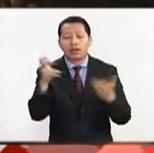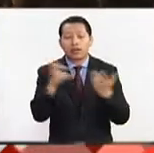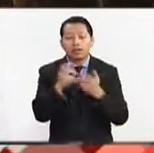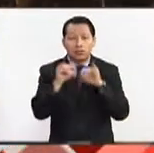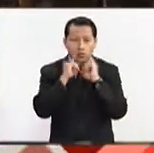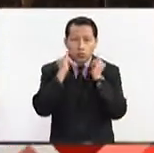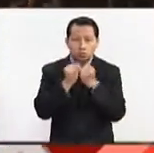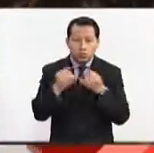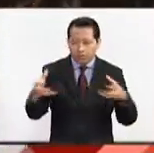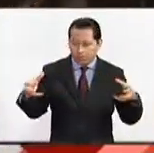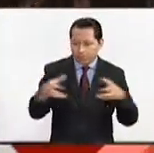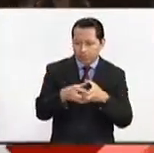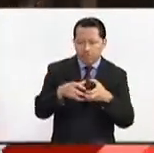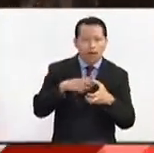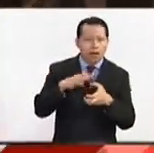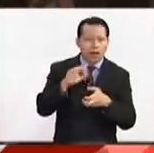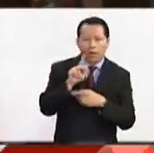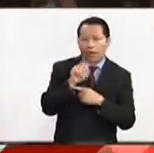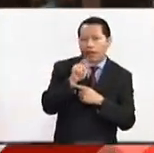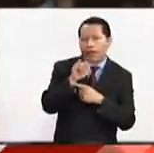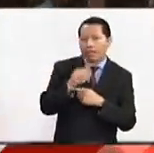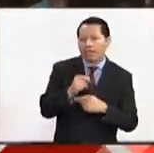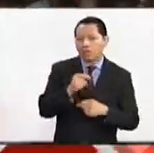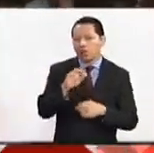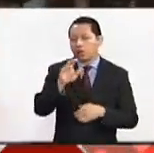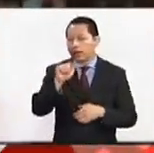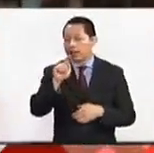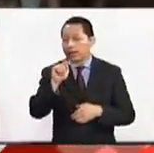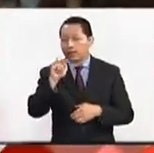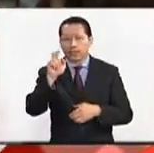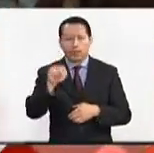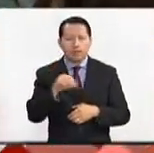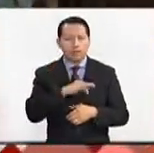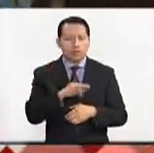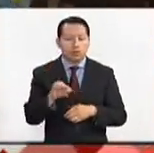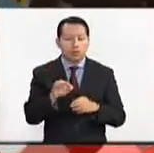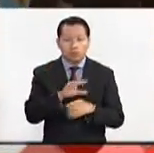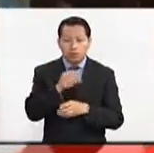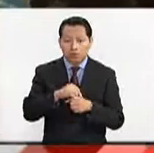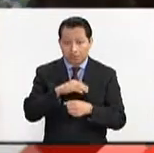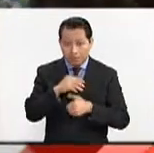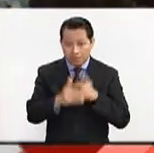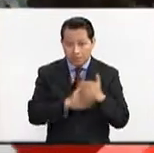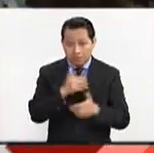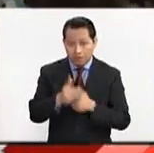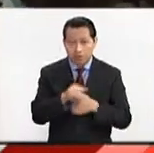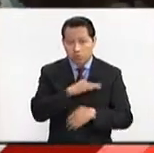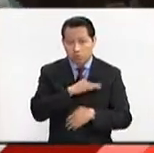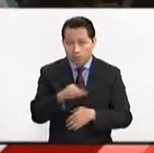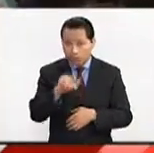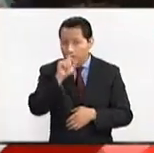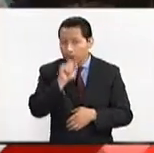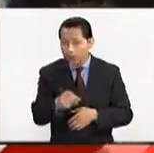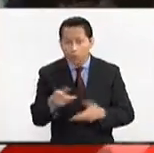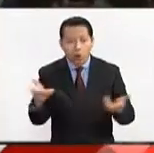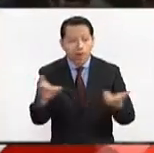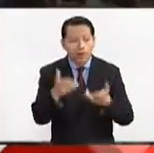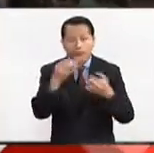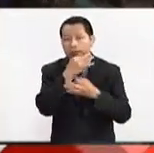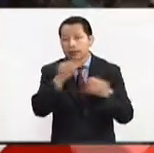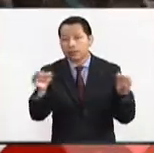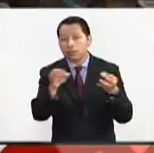Junta de Portavoces del Parlamento catalán, la Comisión y luego el Pleno, todo el procedimiento parlamentario para hacer la